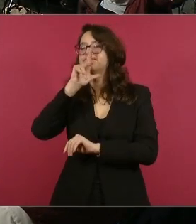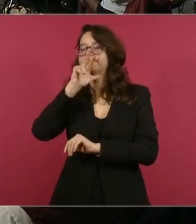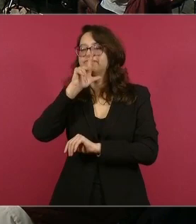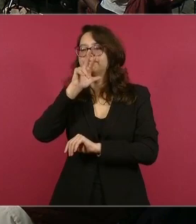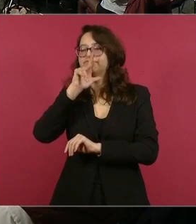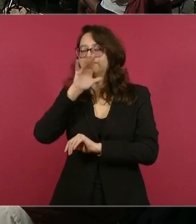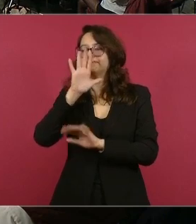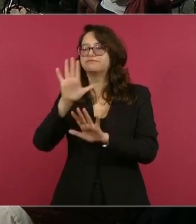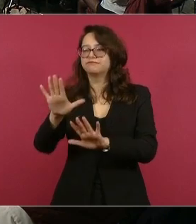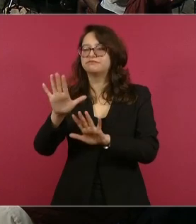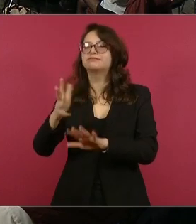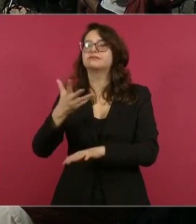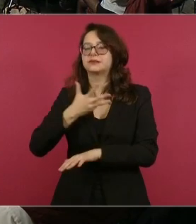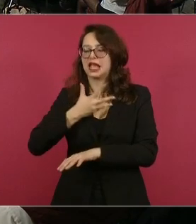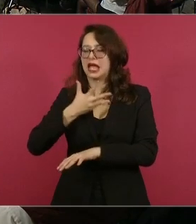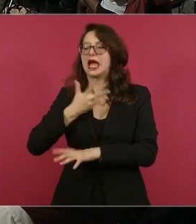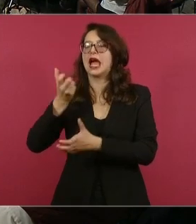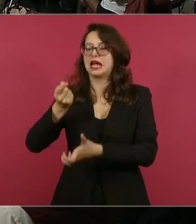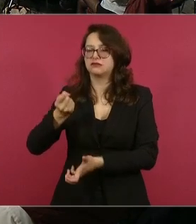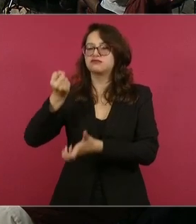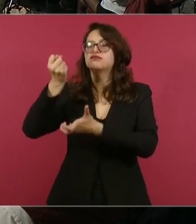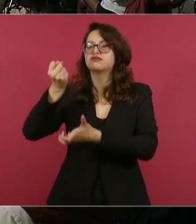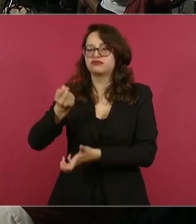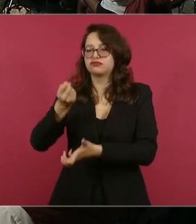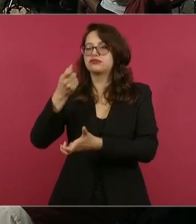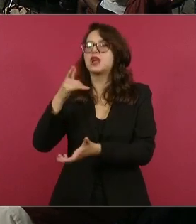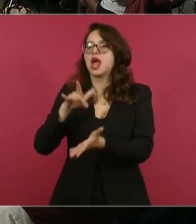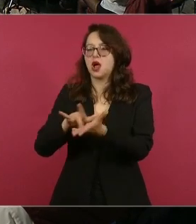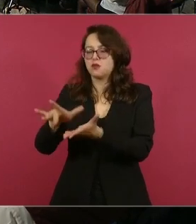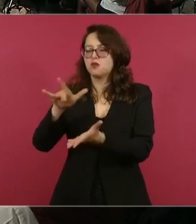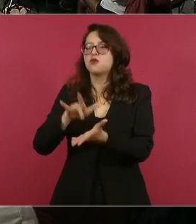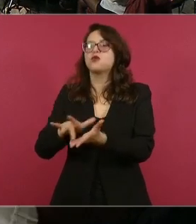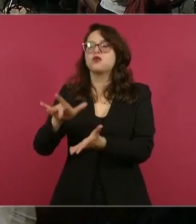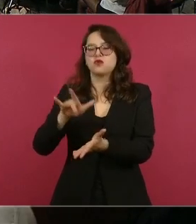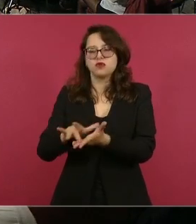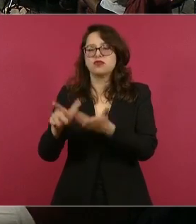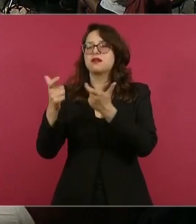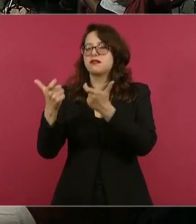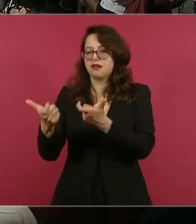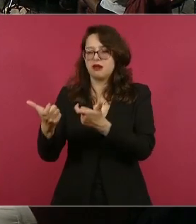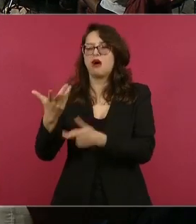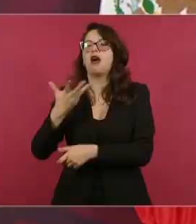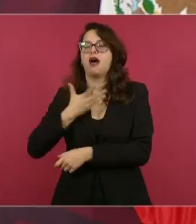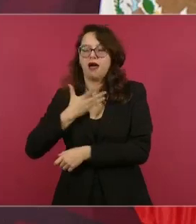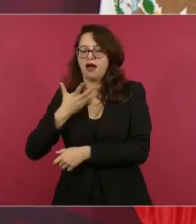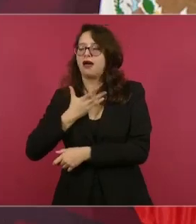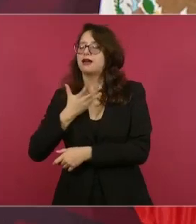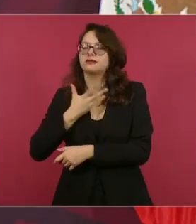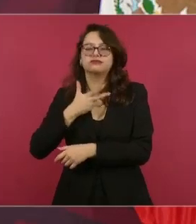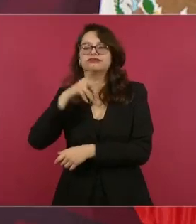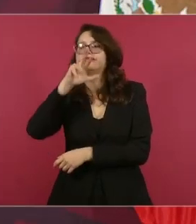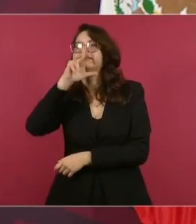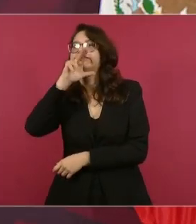que no se crea todo lo que escucha, porque son muy